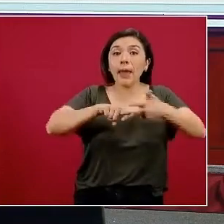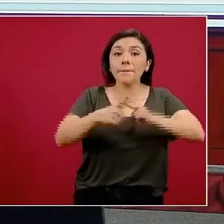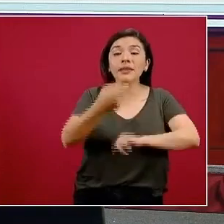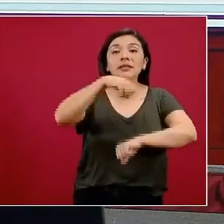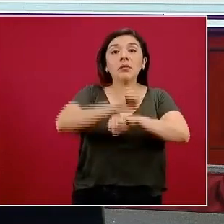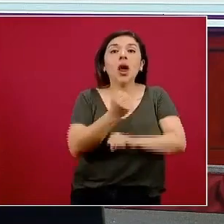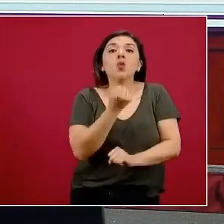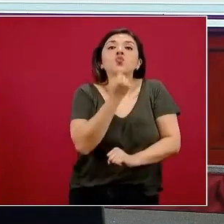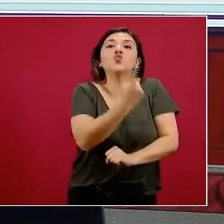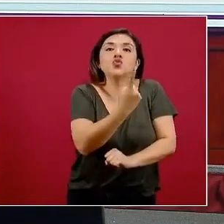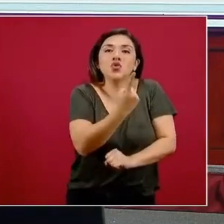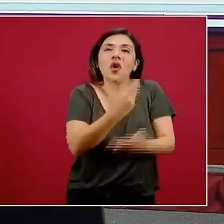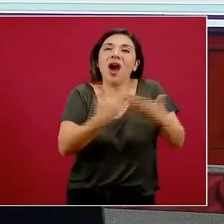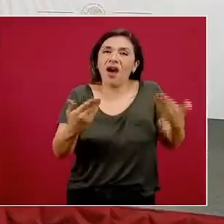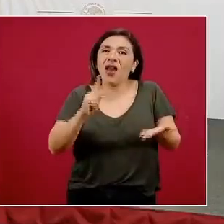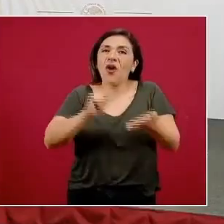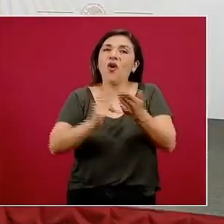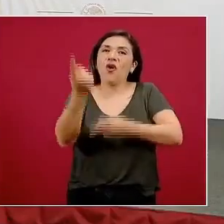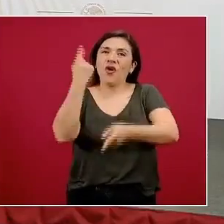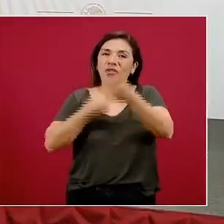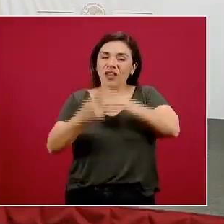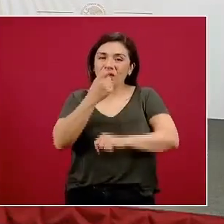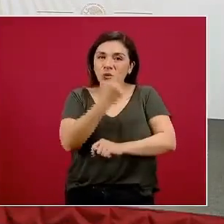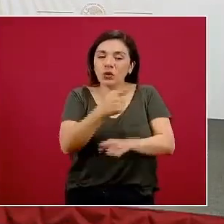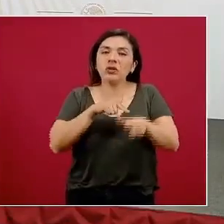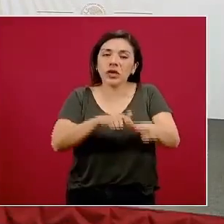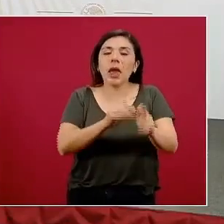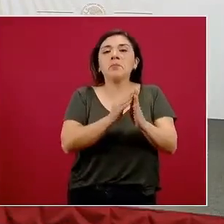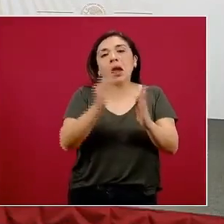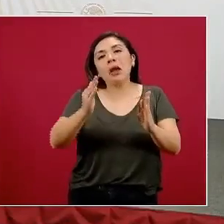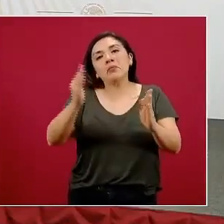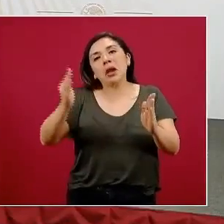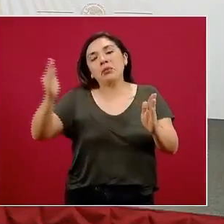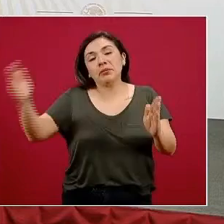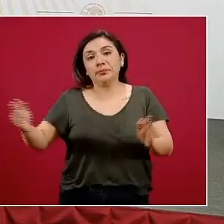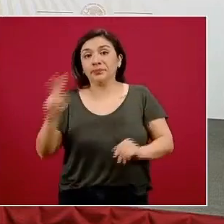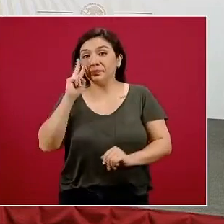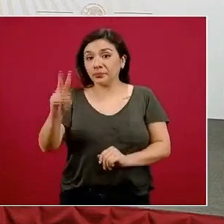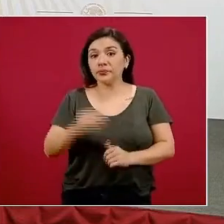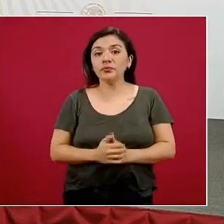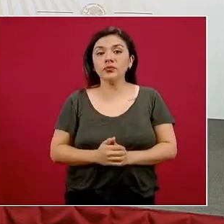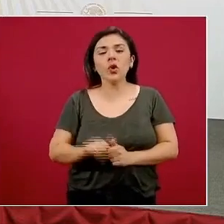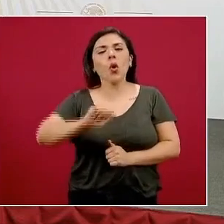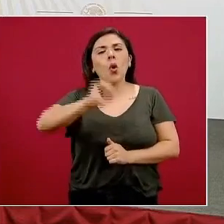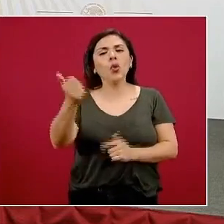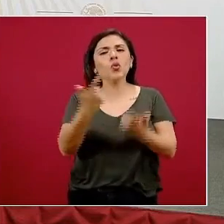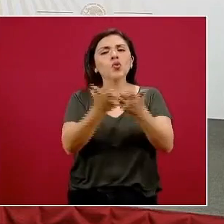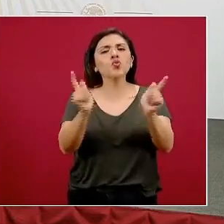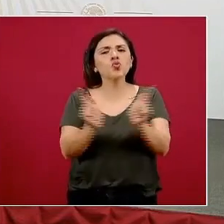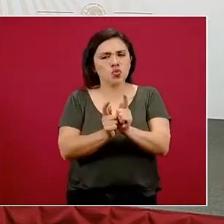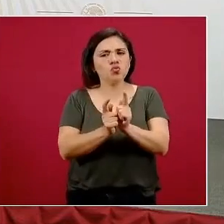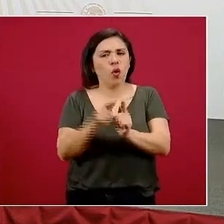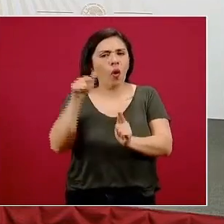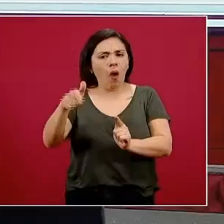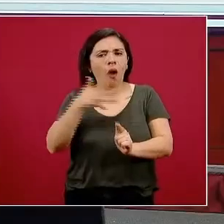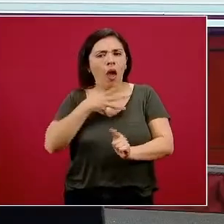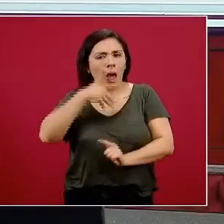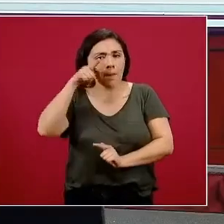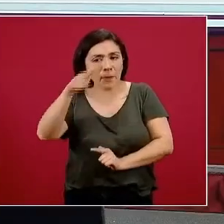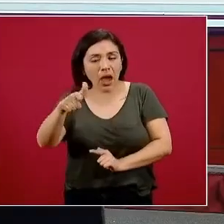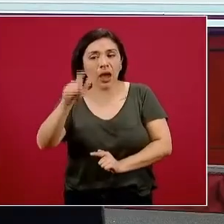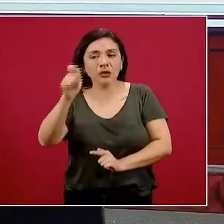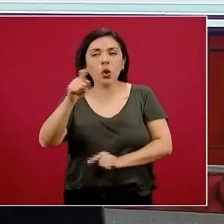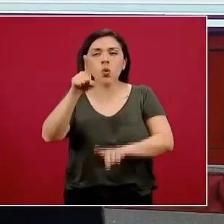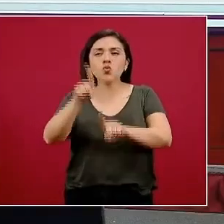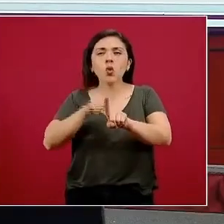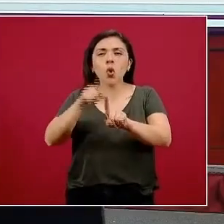semana 1 y vamos a continuar avanzando. Veamos que el otro grupo grande, que en su momento vemos que son las